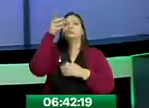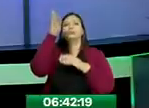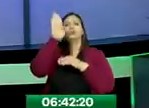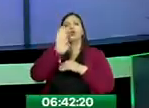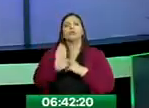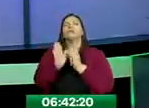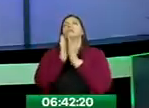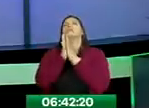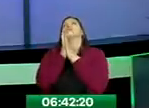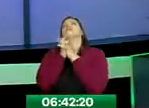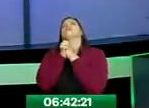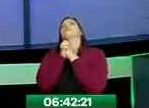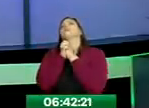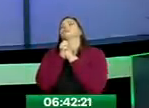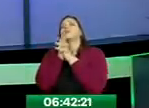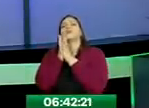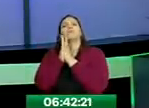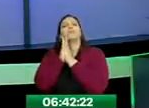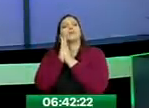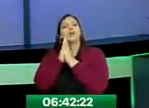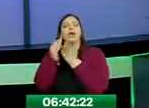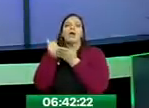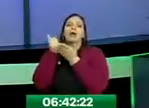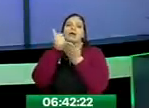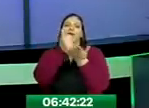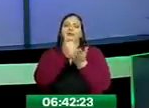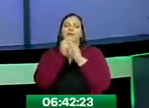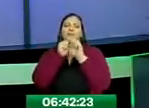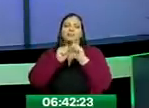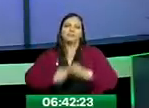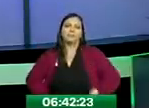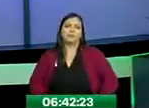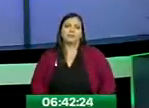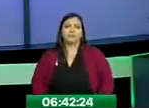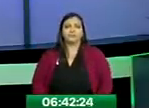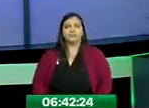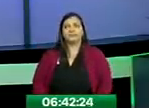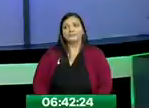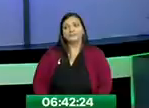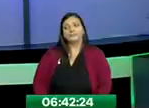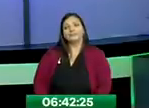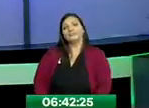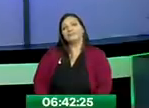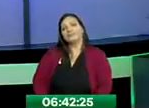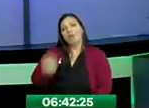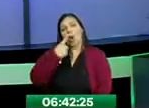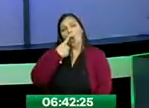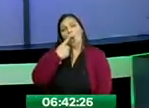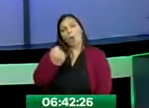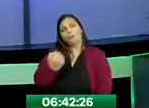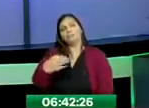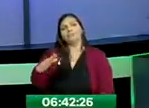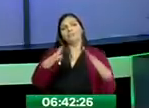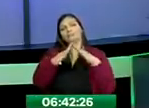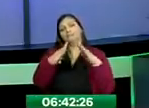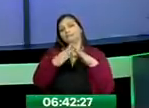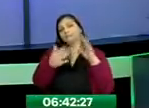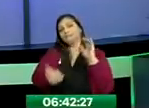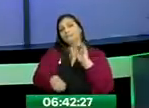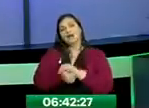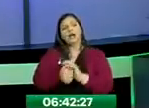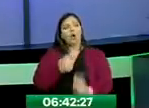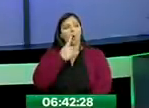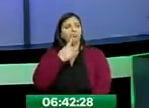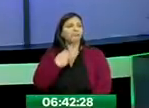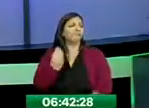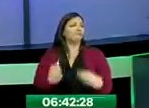que él lo puede hacer prácticamente todo, quedarse en casa y hacer cosas de varones, dice él, el hombre, ¿no? A limpiar, a barrer en esta